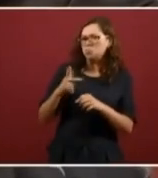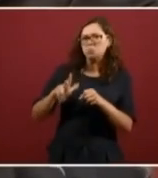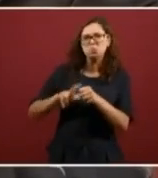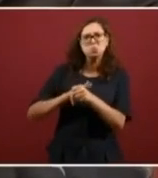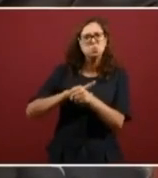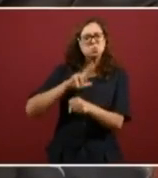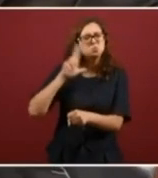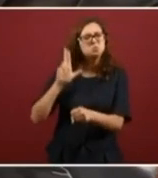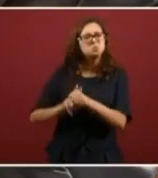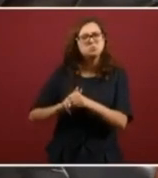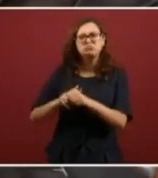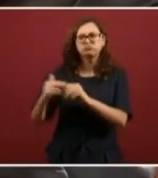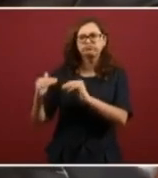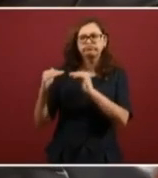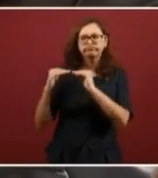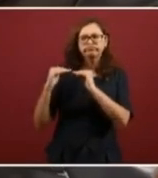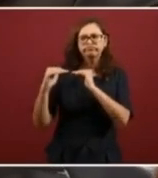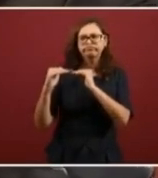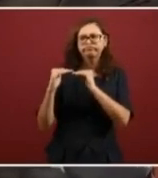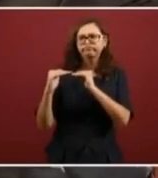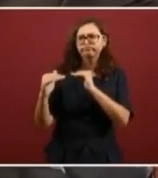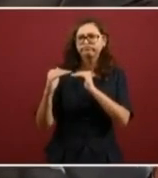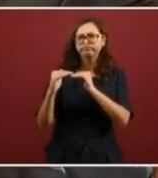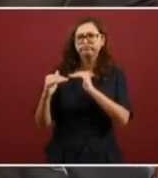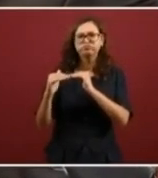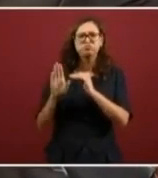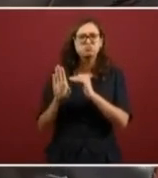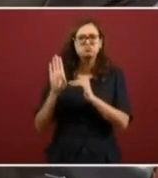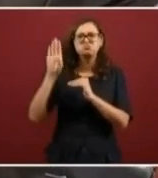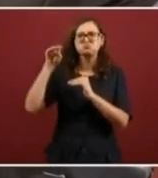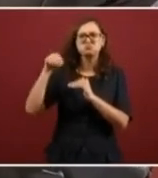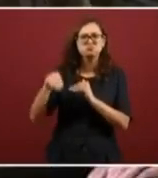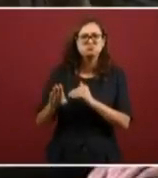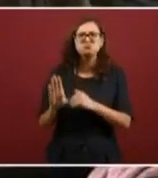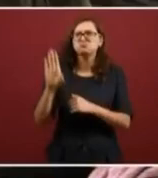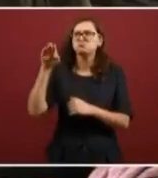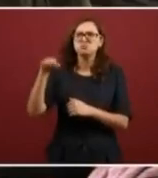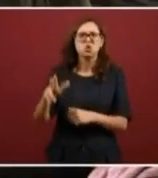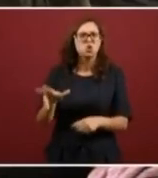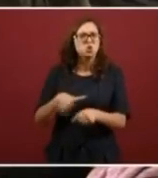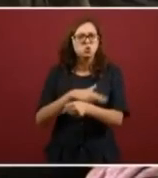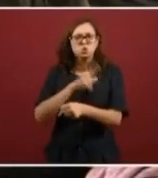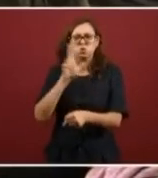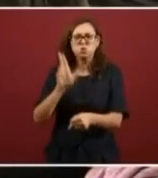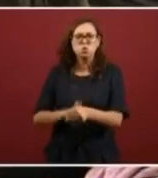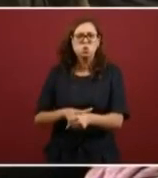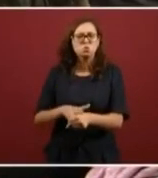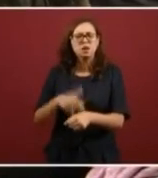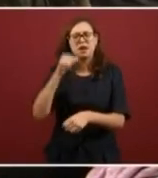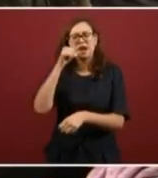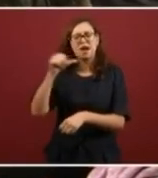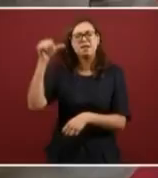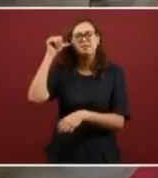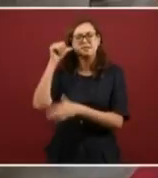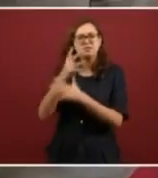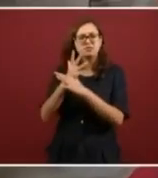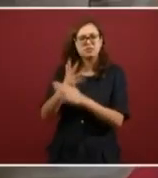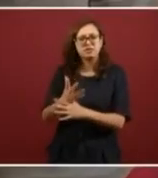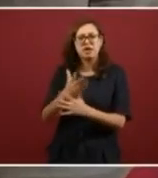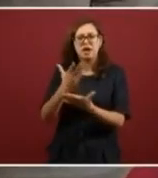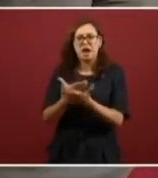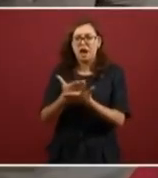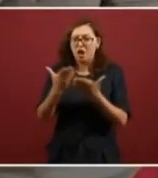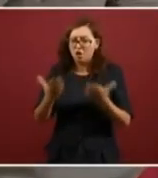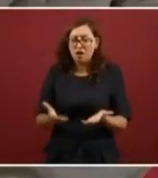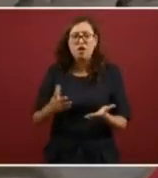se mantuvo bien, subió y bajó y está bien. Ya lo dije ayer y lo repito ahora, aunque no les